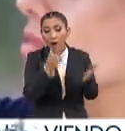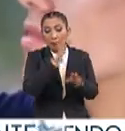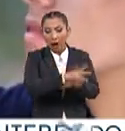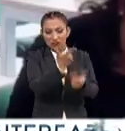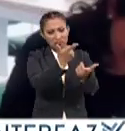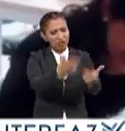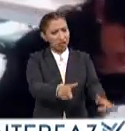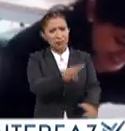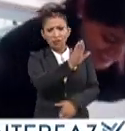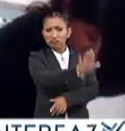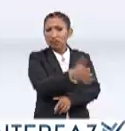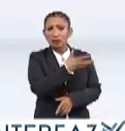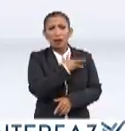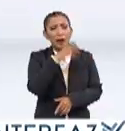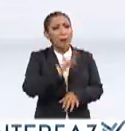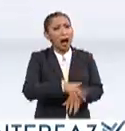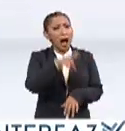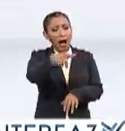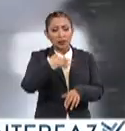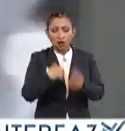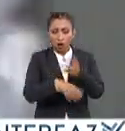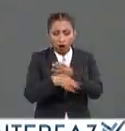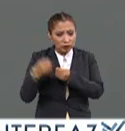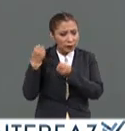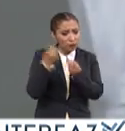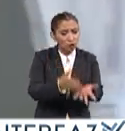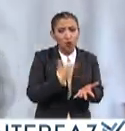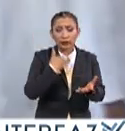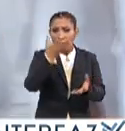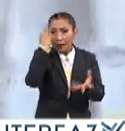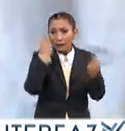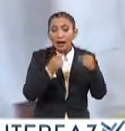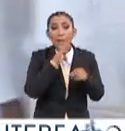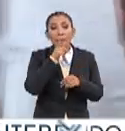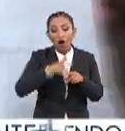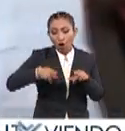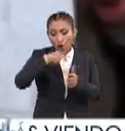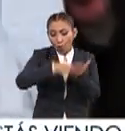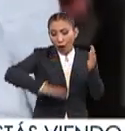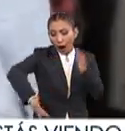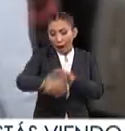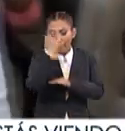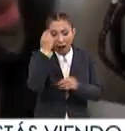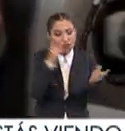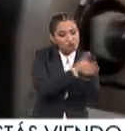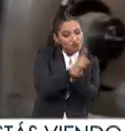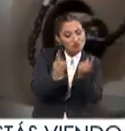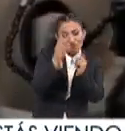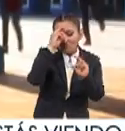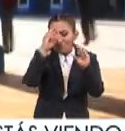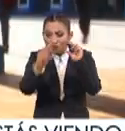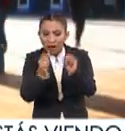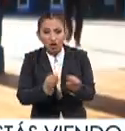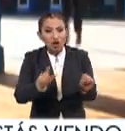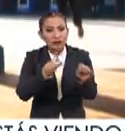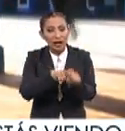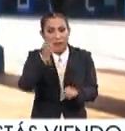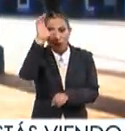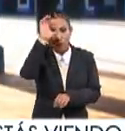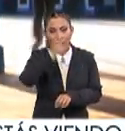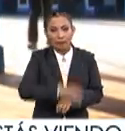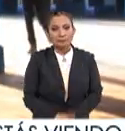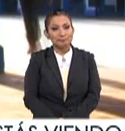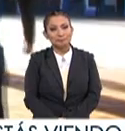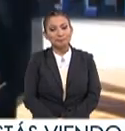más libres, cuentan con mayores recursos de aprendizaje y mejores espacios para el intercambio intelectual, social y